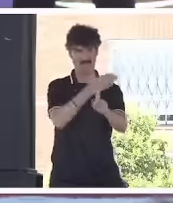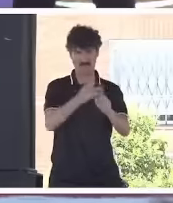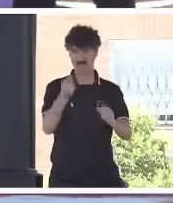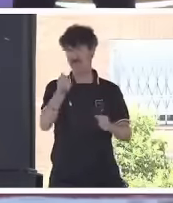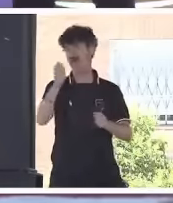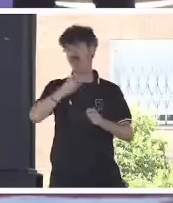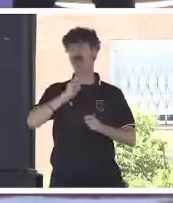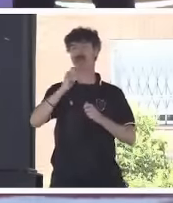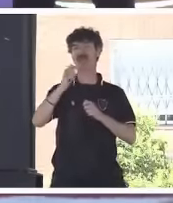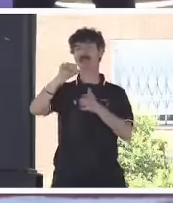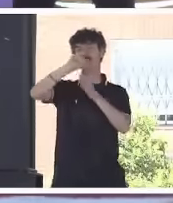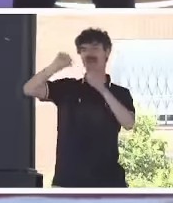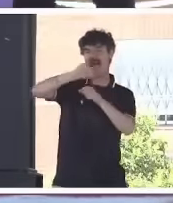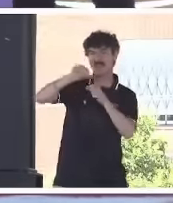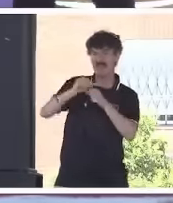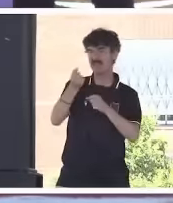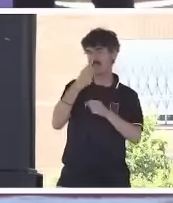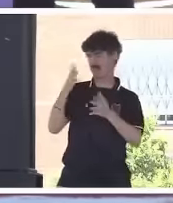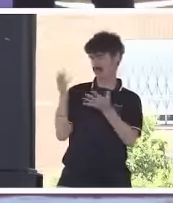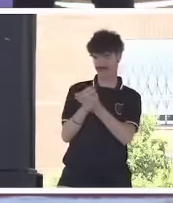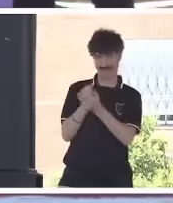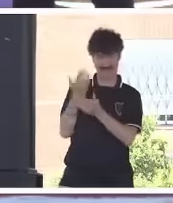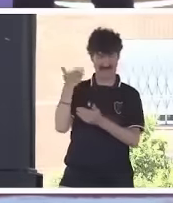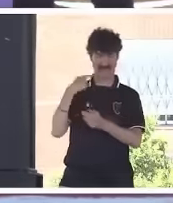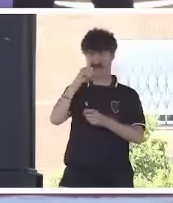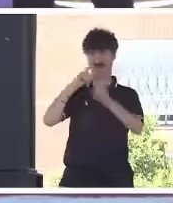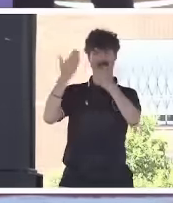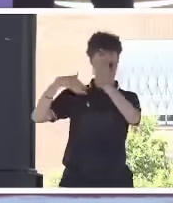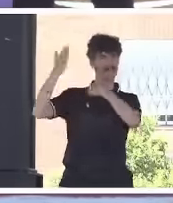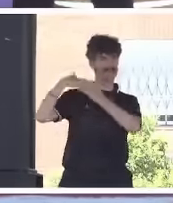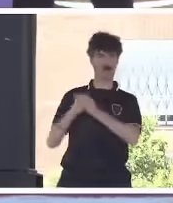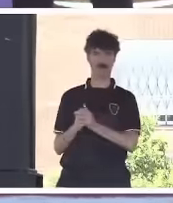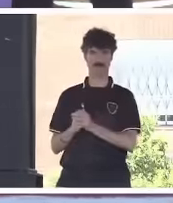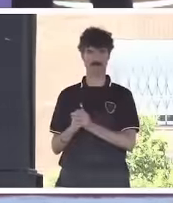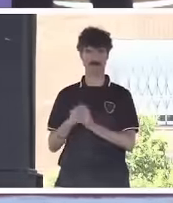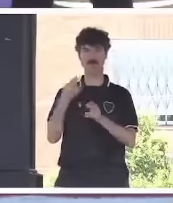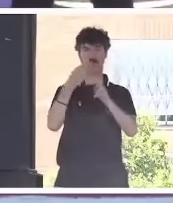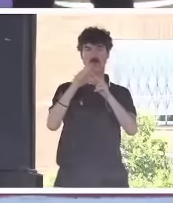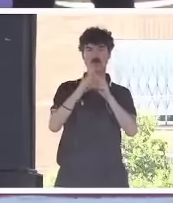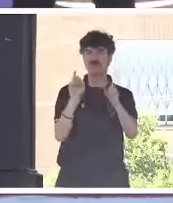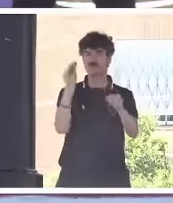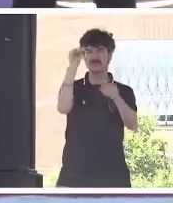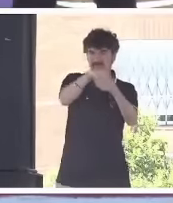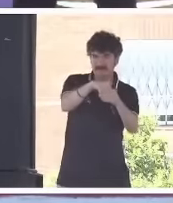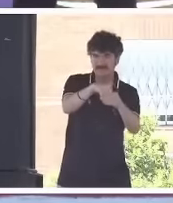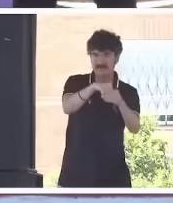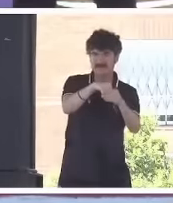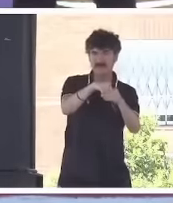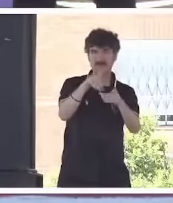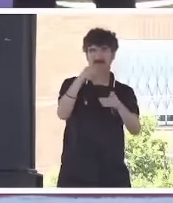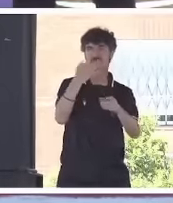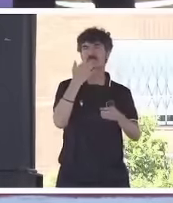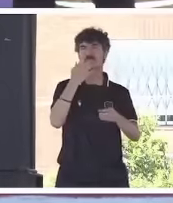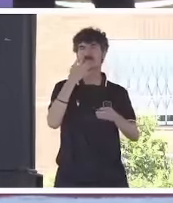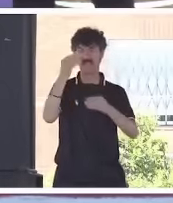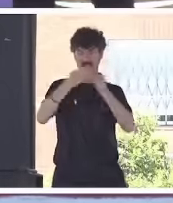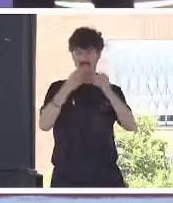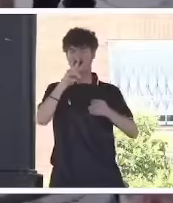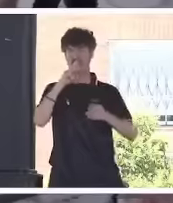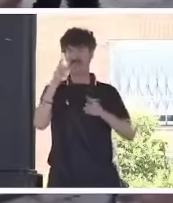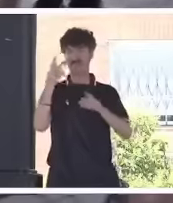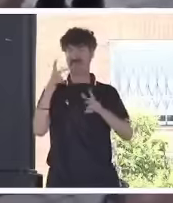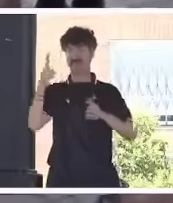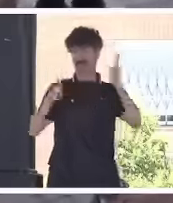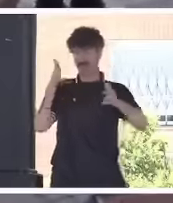ricino y te van a llevar a una plaza para humillarte delante de todo el mundo. No te metas en política y no defiendas el euskera, porque los que hablan euskera